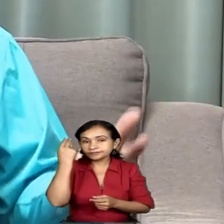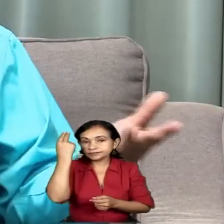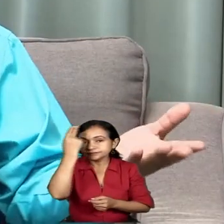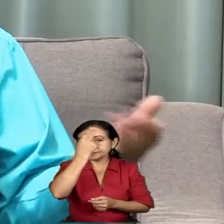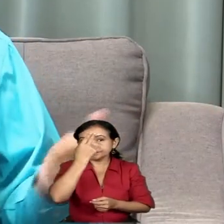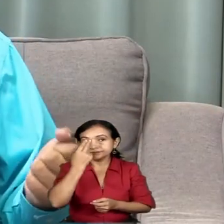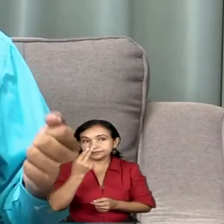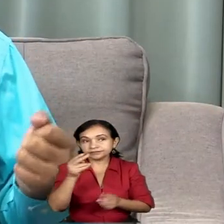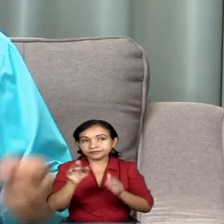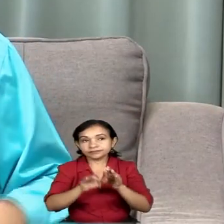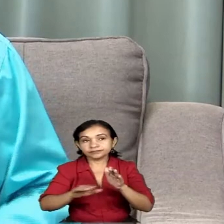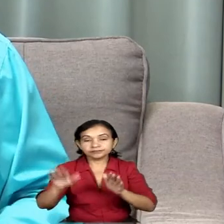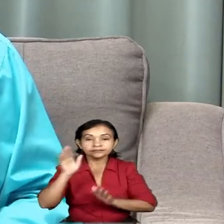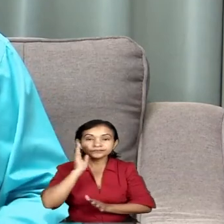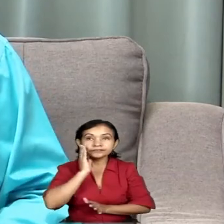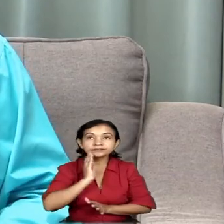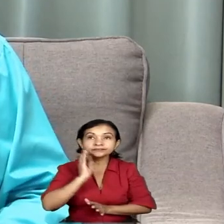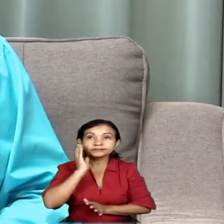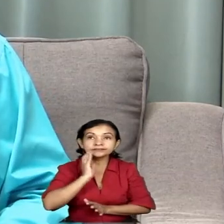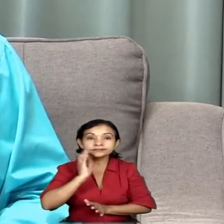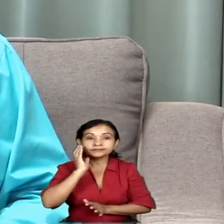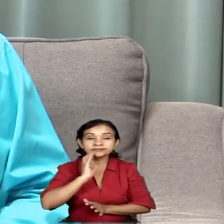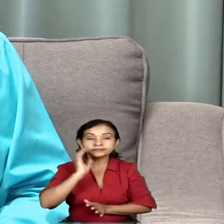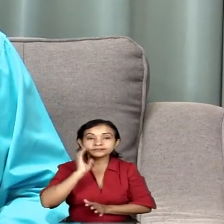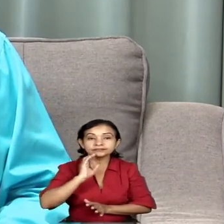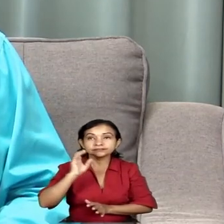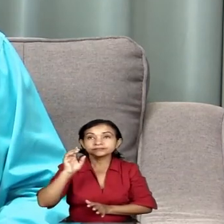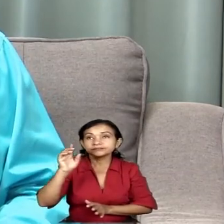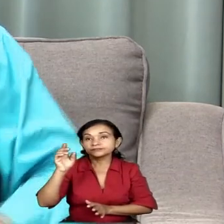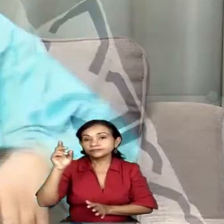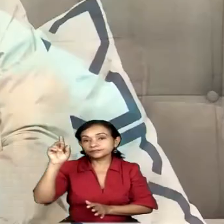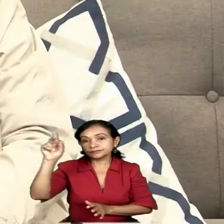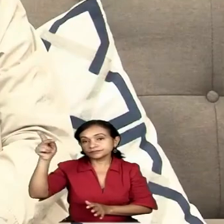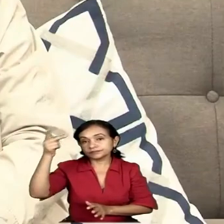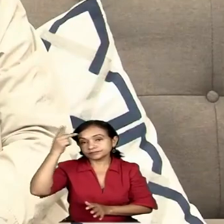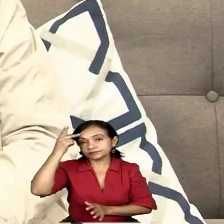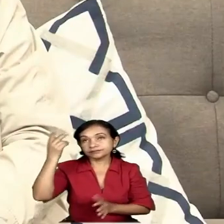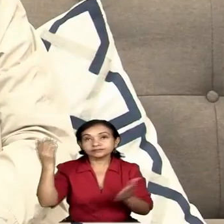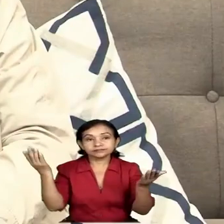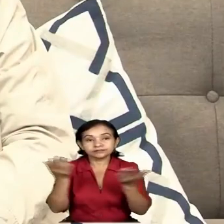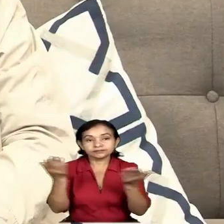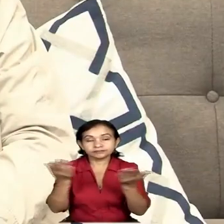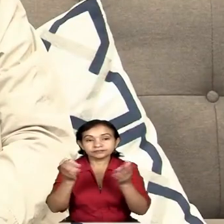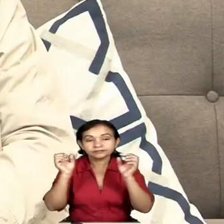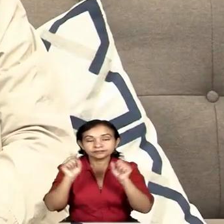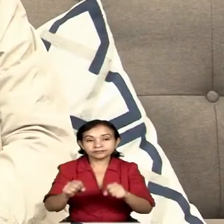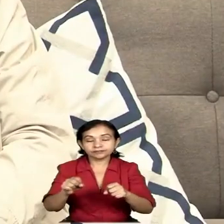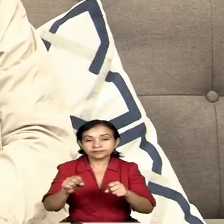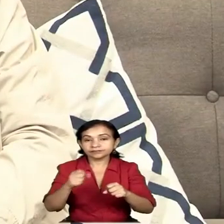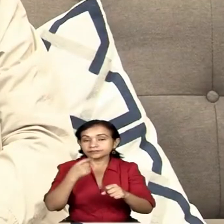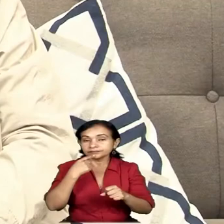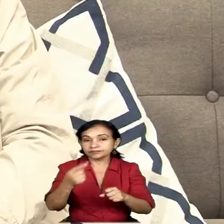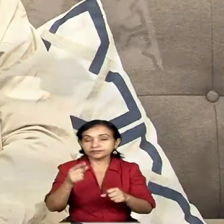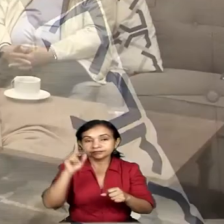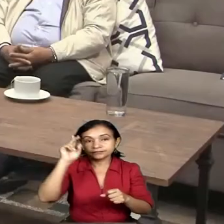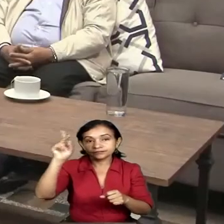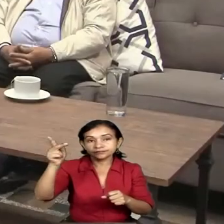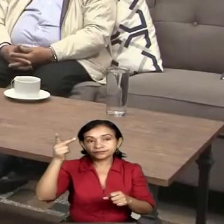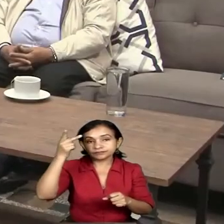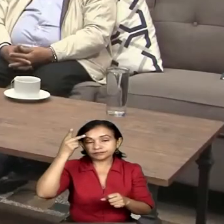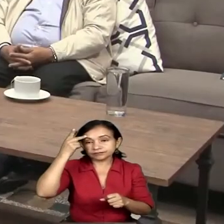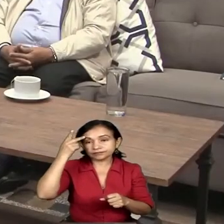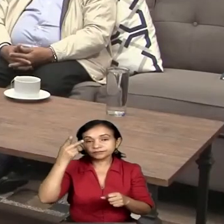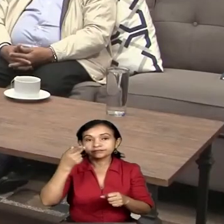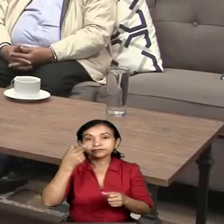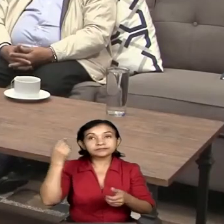todo, a partir de su experiencia como político también, ¿cómo puede ser posible que un político que